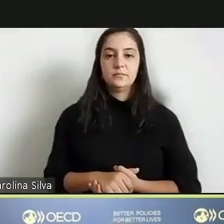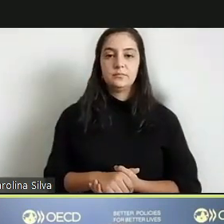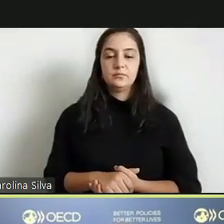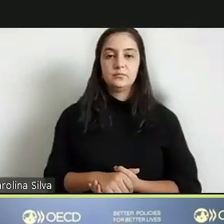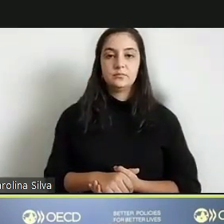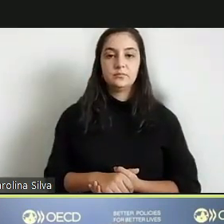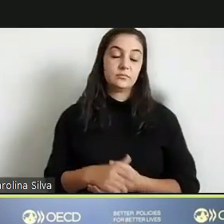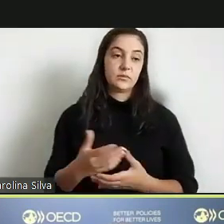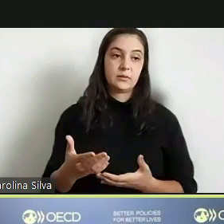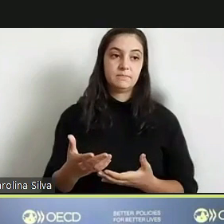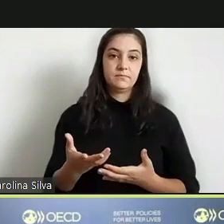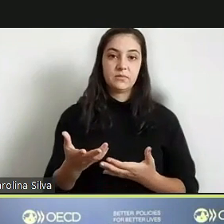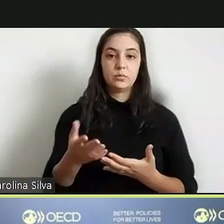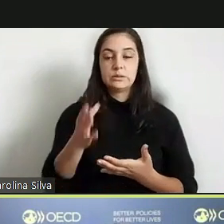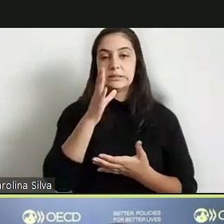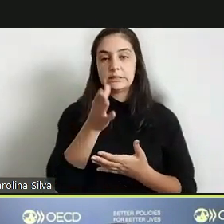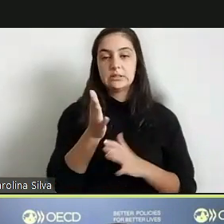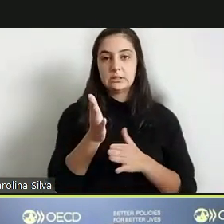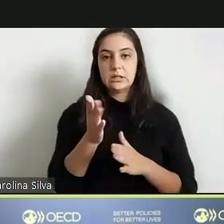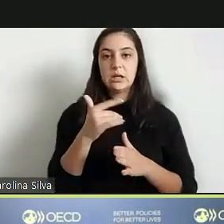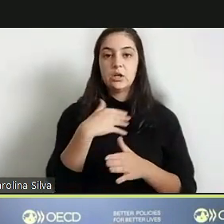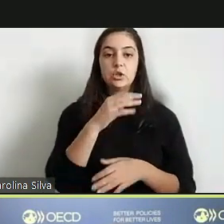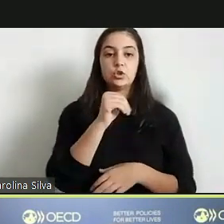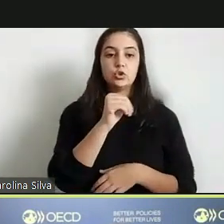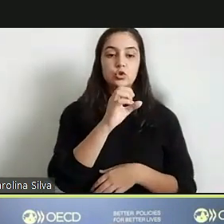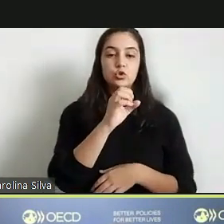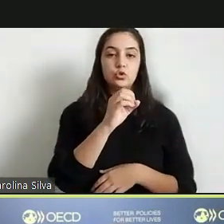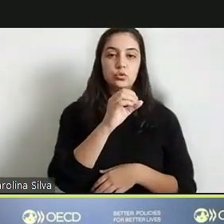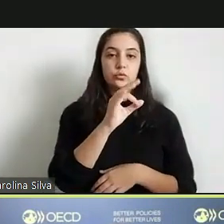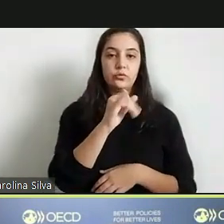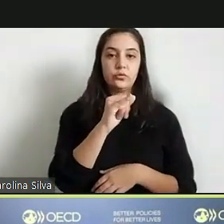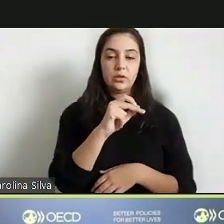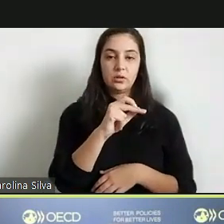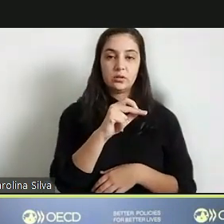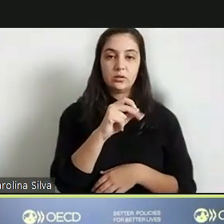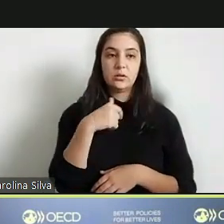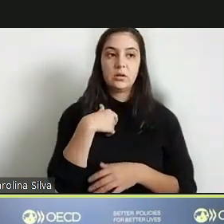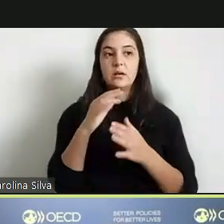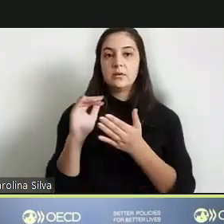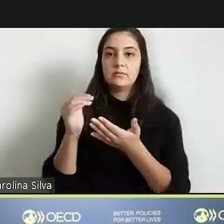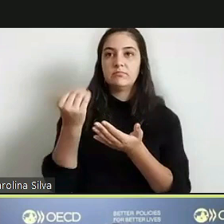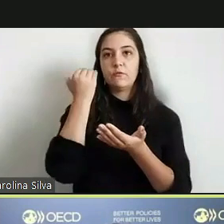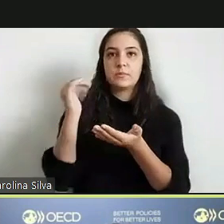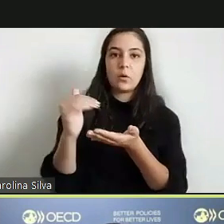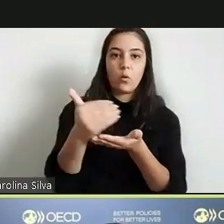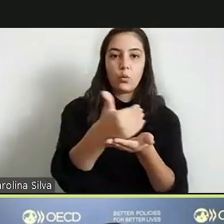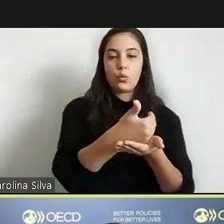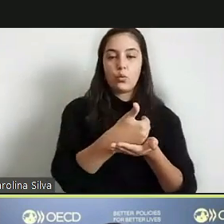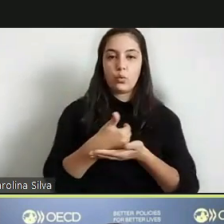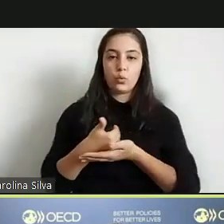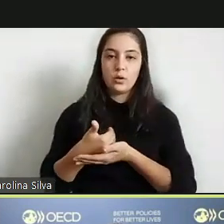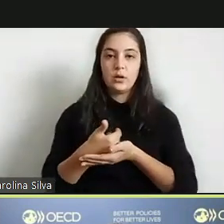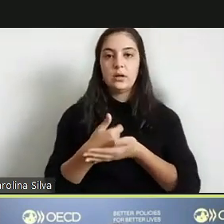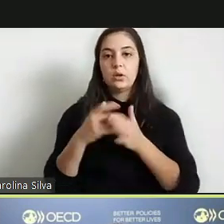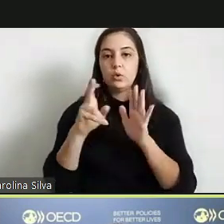Como bien mencionaba Sofía, esta recolección de datos y este